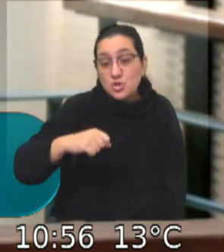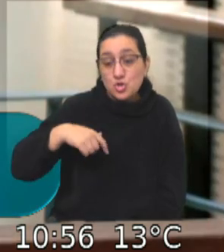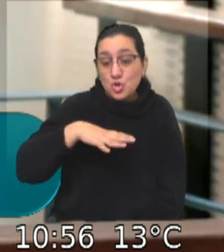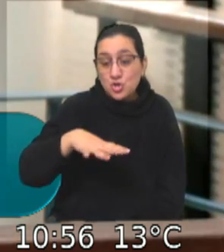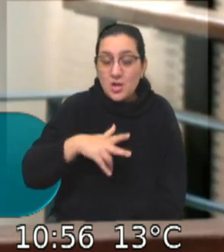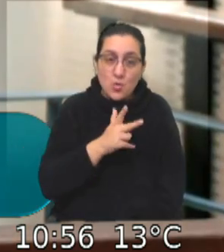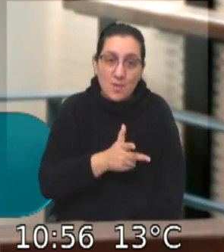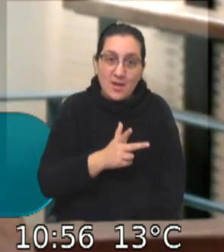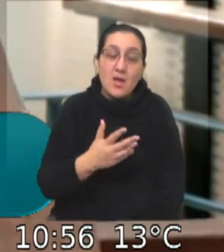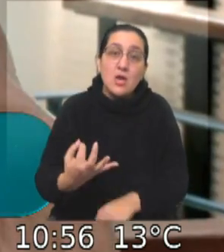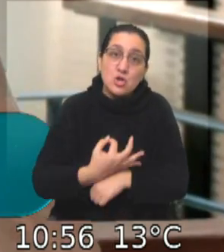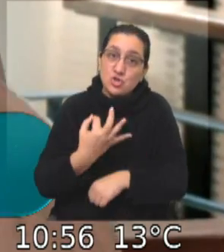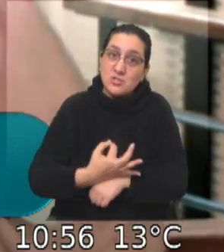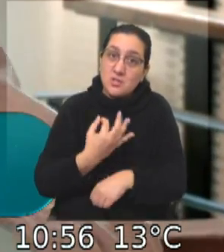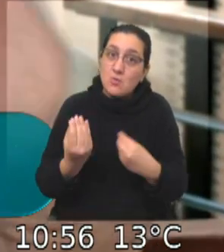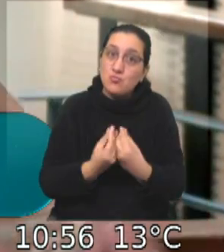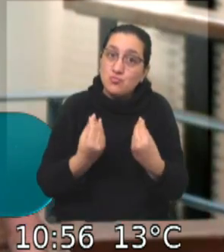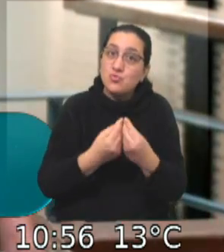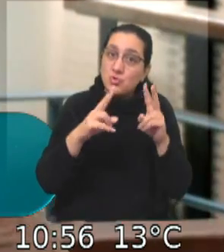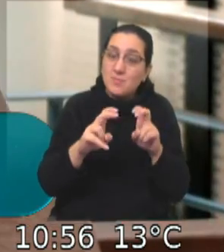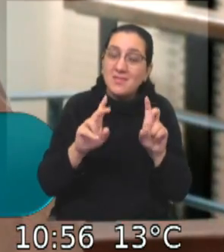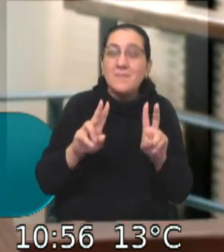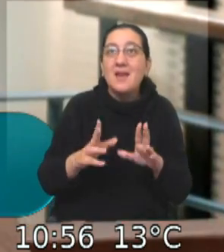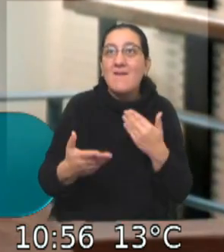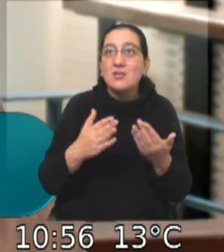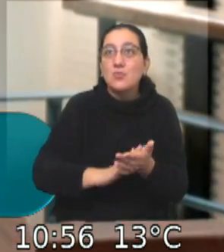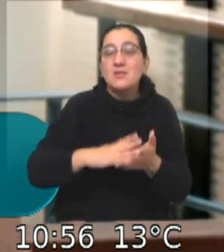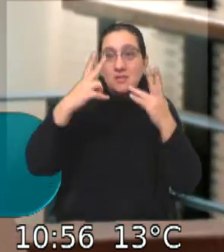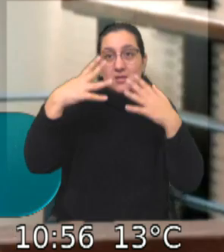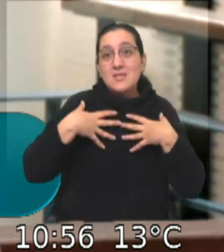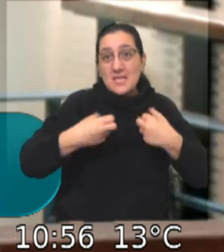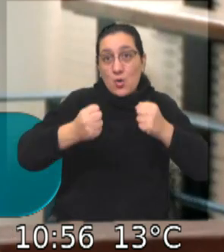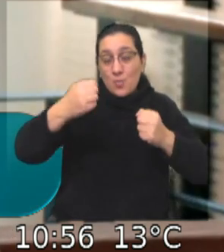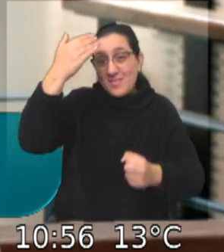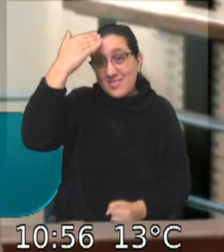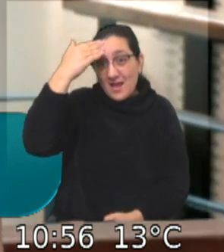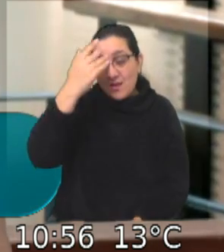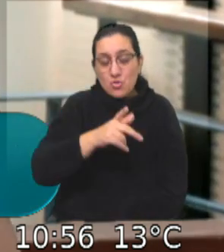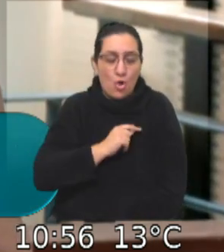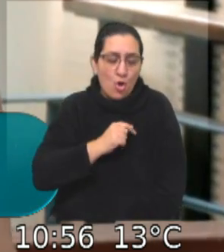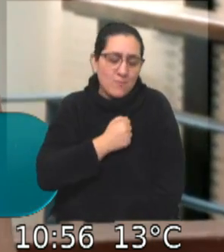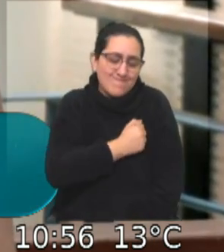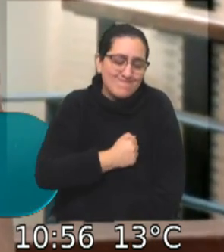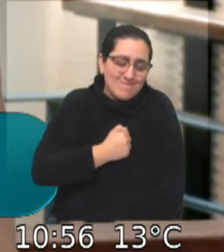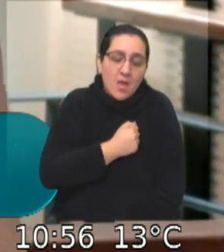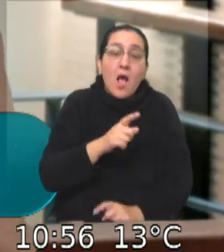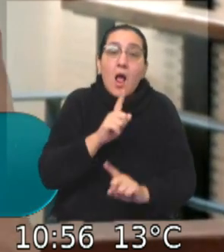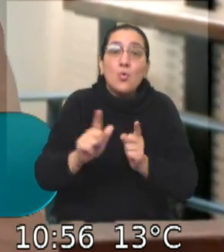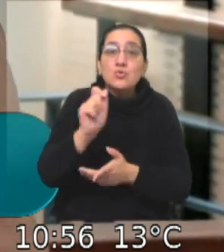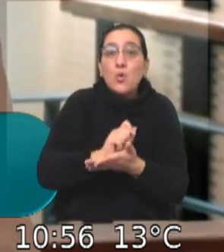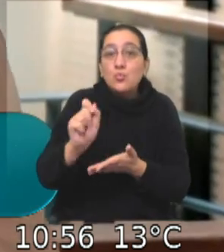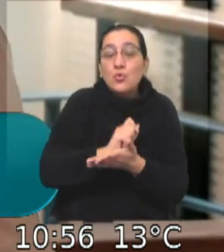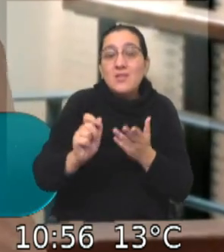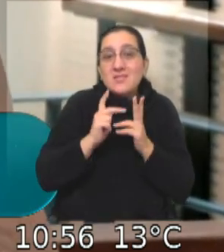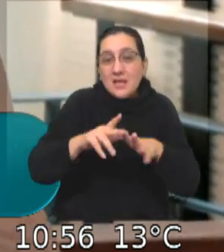enseña mucho en estos temas, incluso de salud mental, incluso de duelos y de dolores. Entonces, hay autores que dicen que